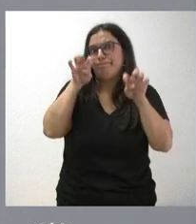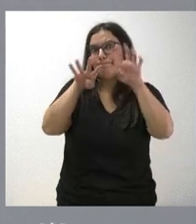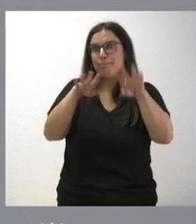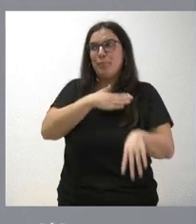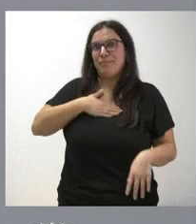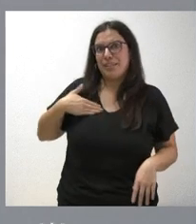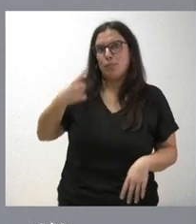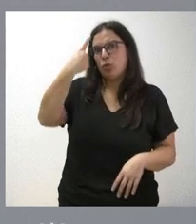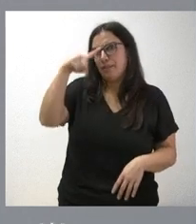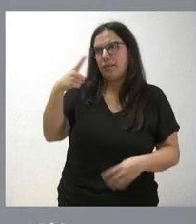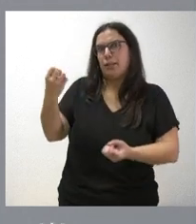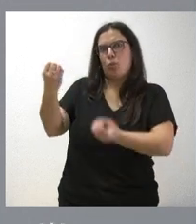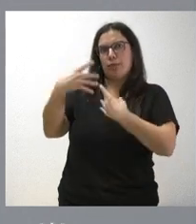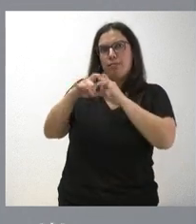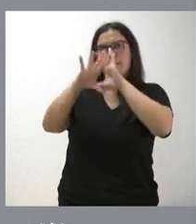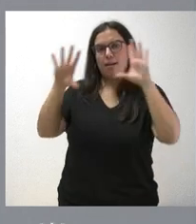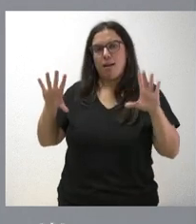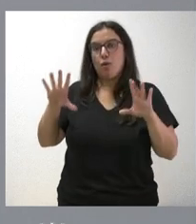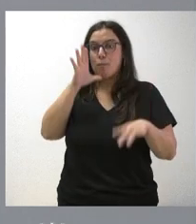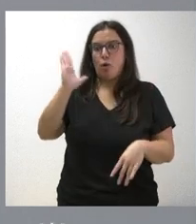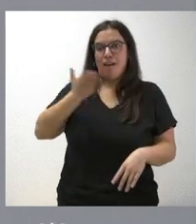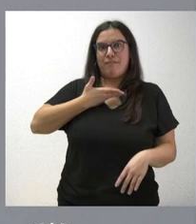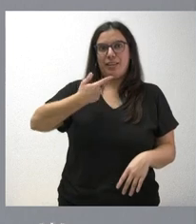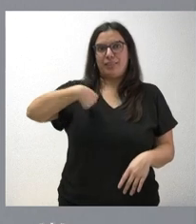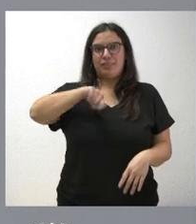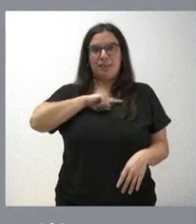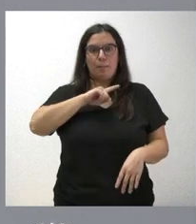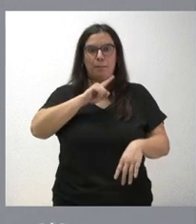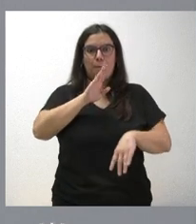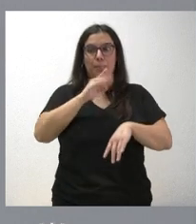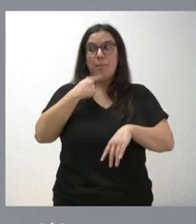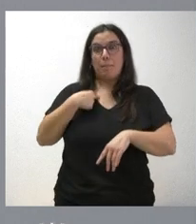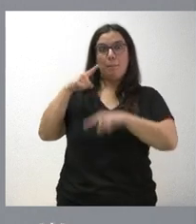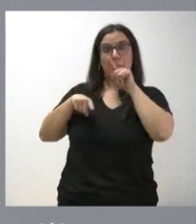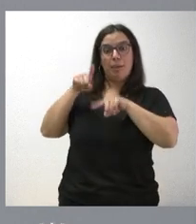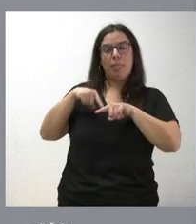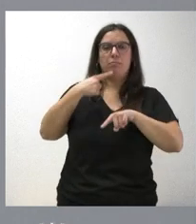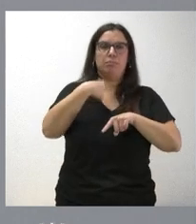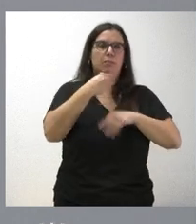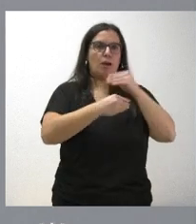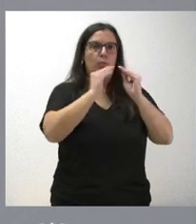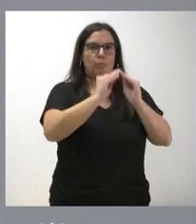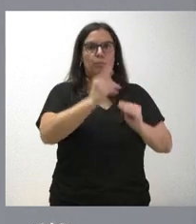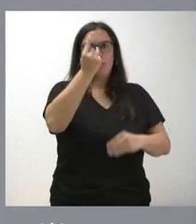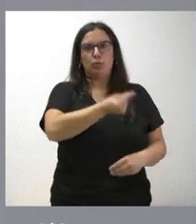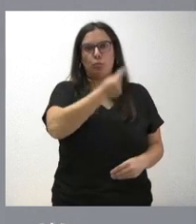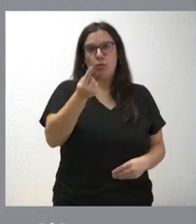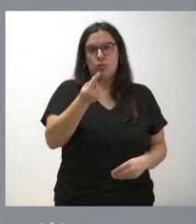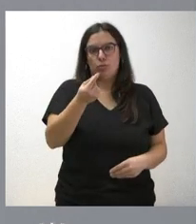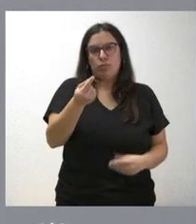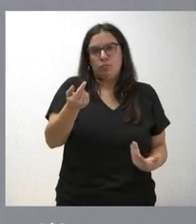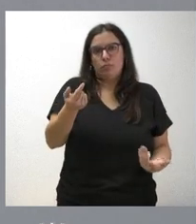también saber porque esto nos afecta también al presupuesto y son realidades que son imprescindibles son de las demandas que